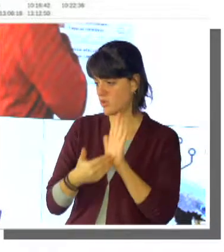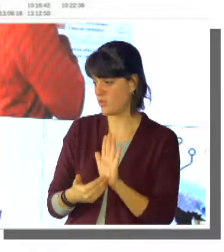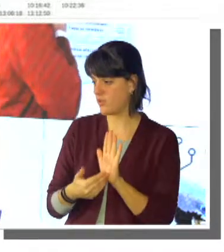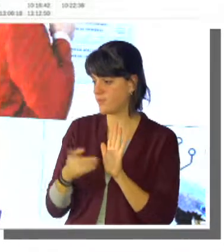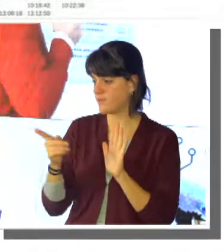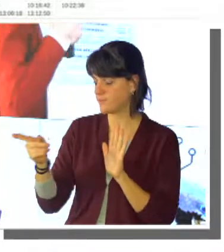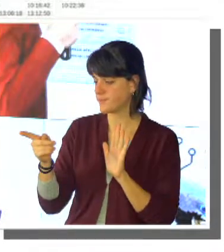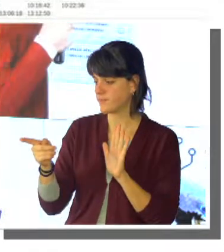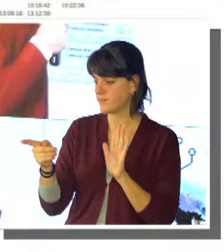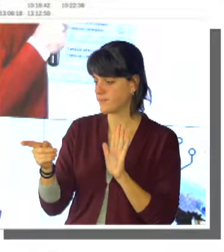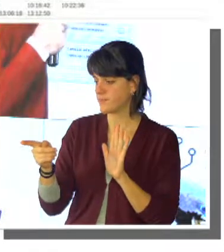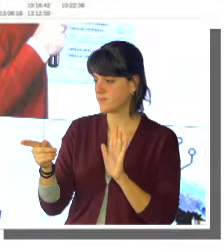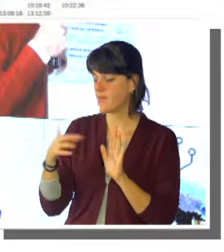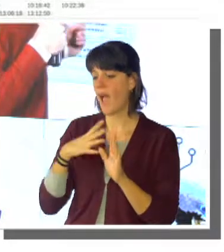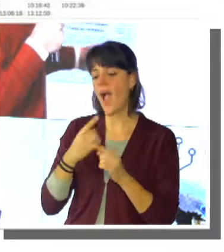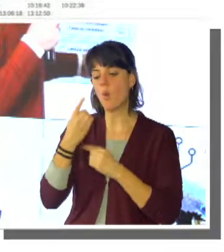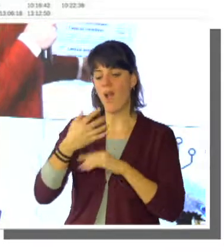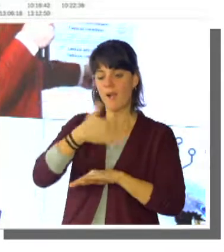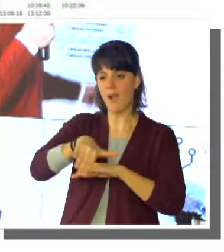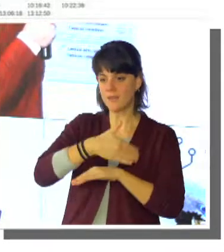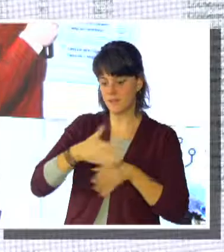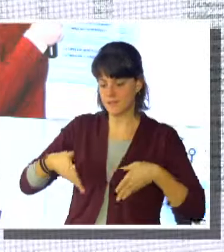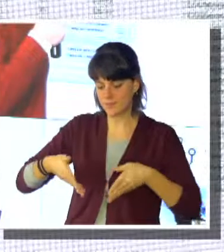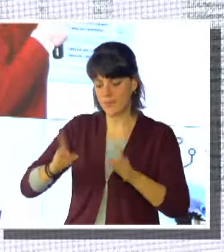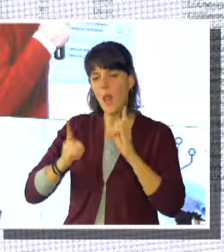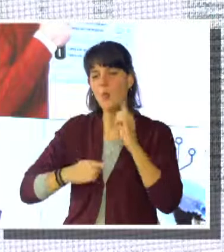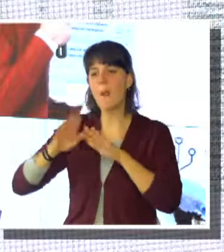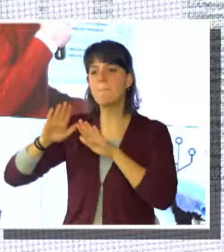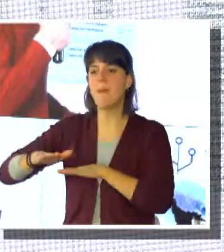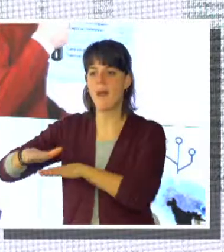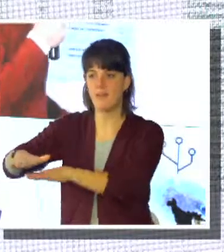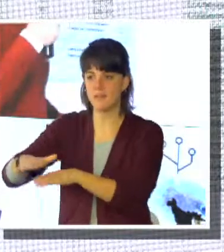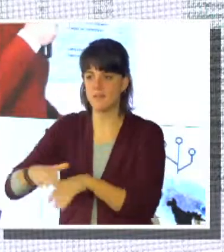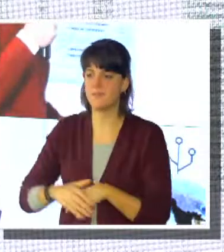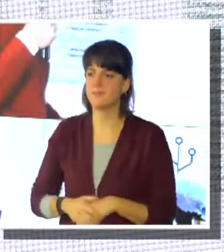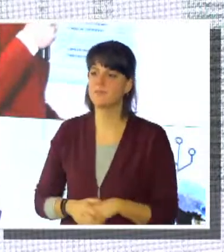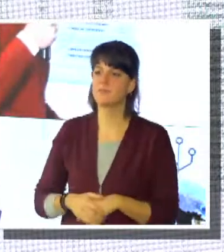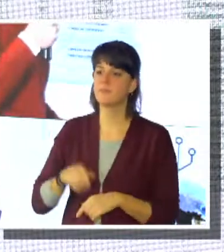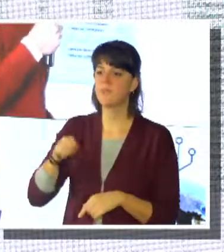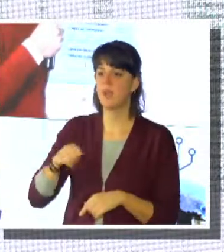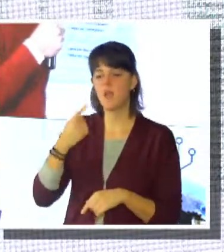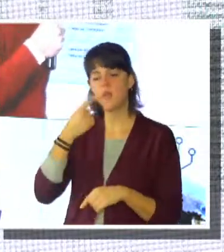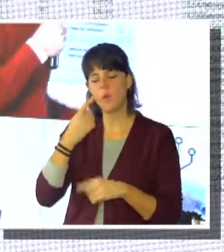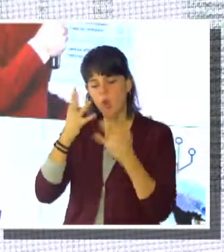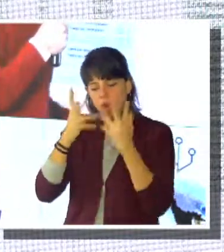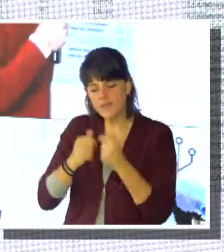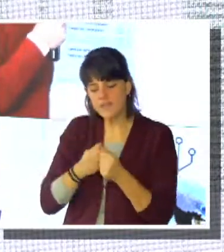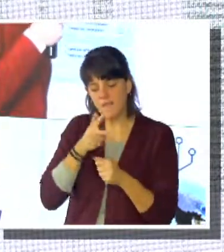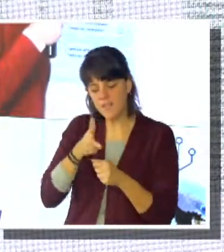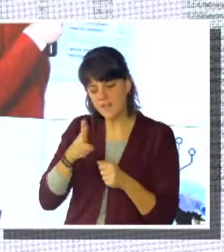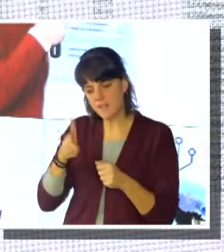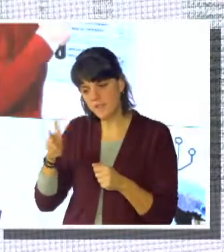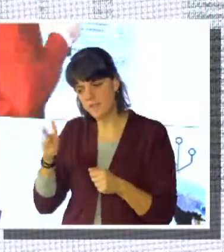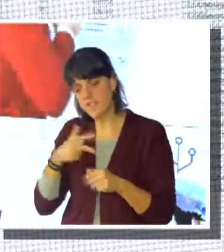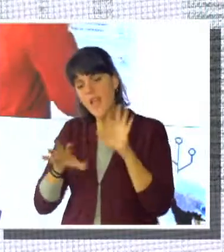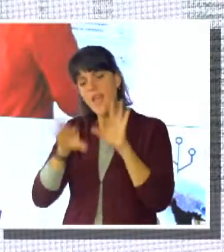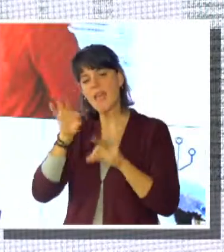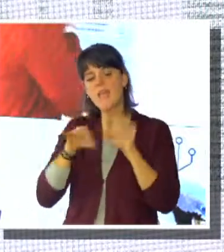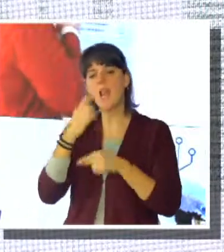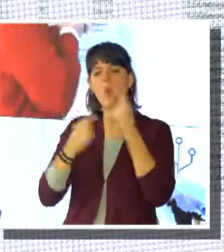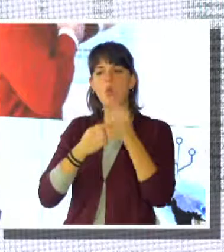como para la cota inferior, pero tomamos una llegada exponencial de gente a la parada. O sea que la gente